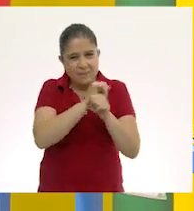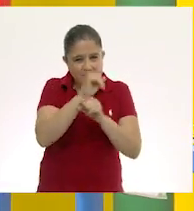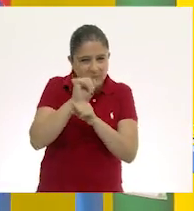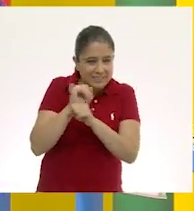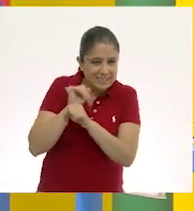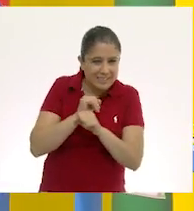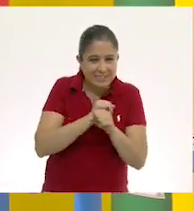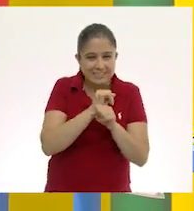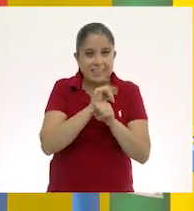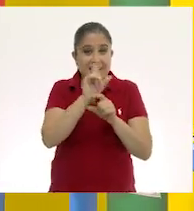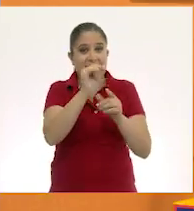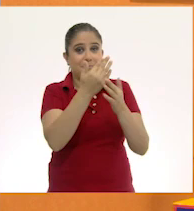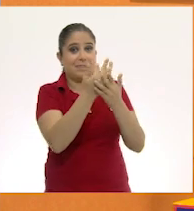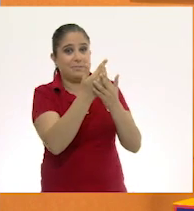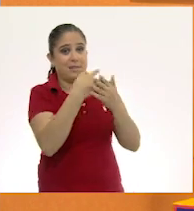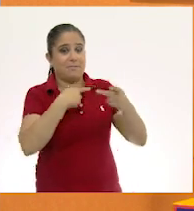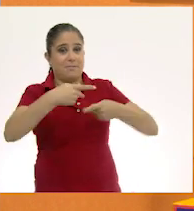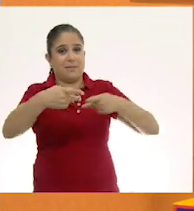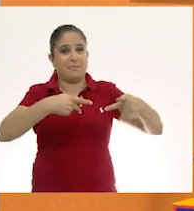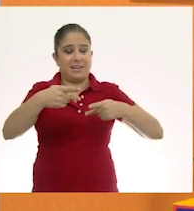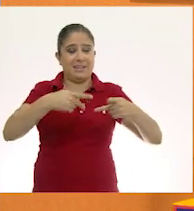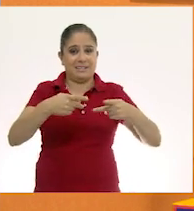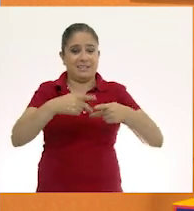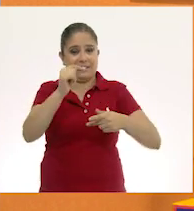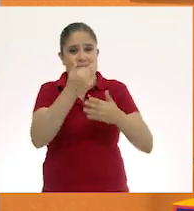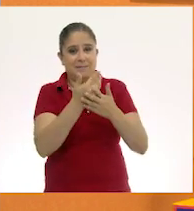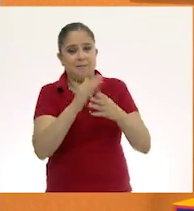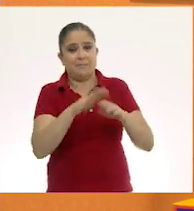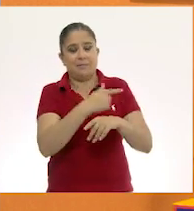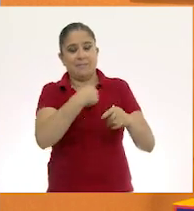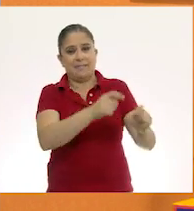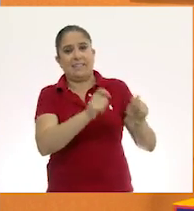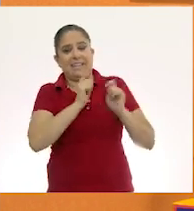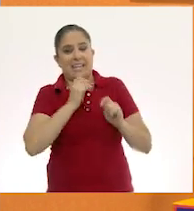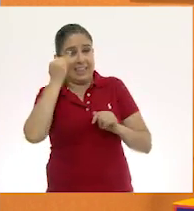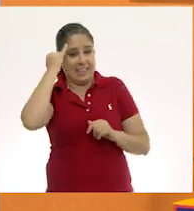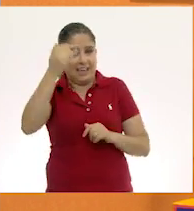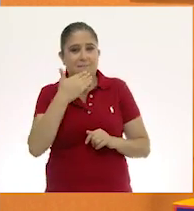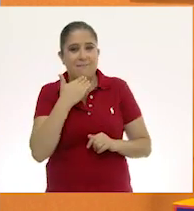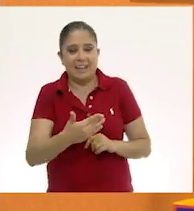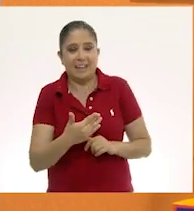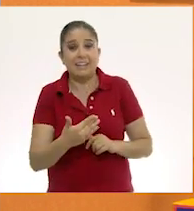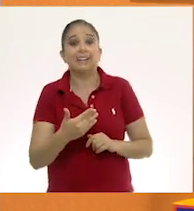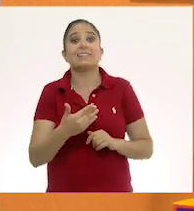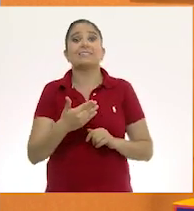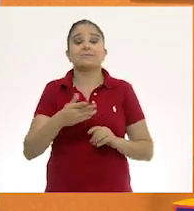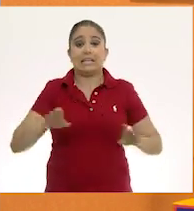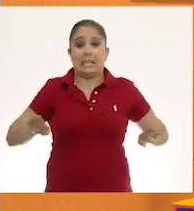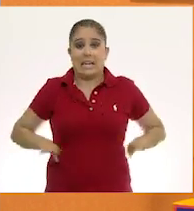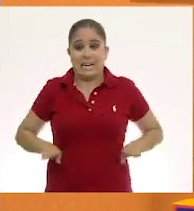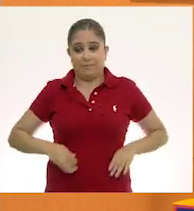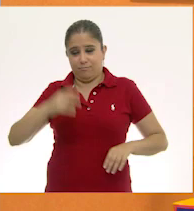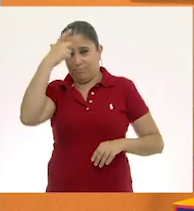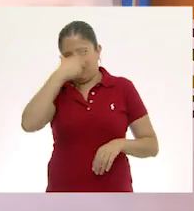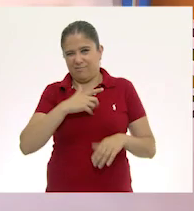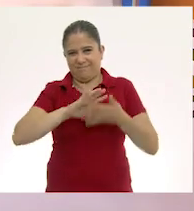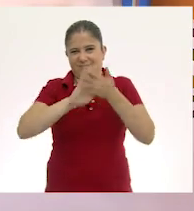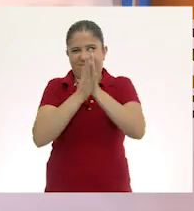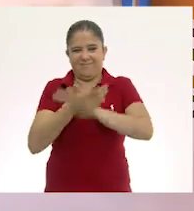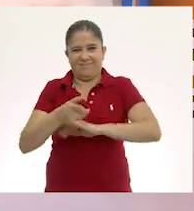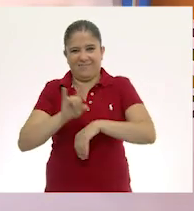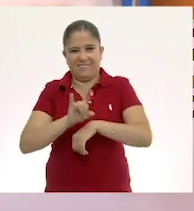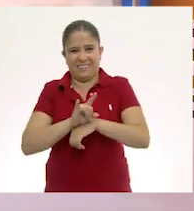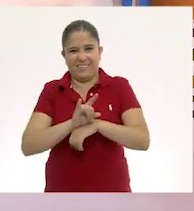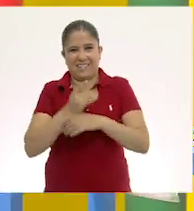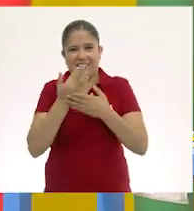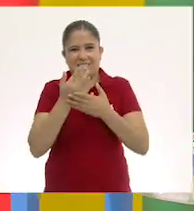investigaciones. Espera. Tengo que prepararme porque acabas de darme una muy buena idea. Okay. Y las caracterizaciones son muy importantes. Así sí, que... por supuesto. No